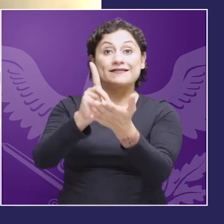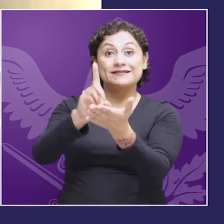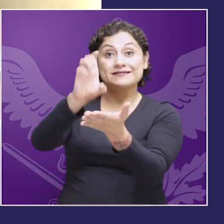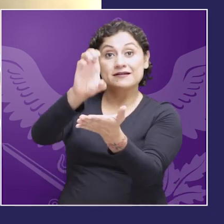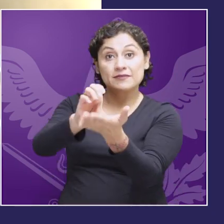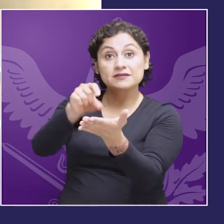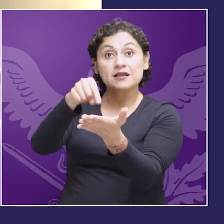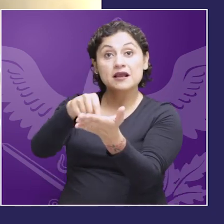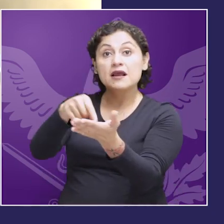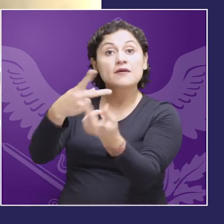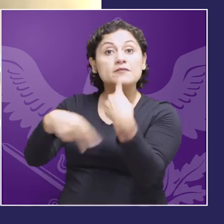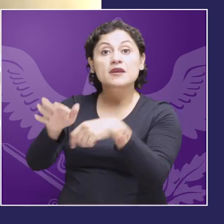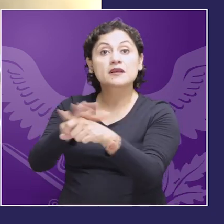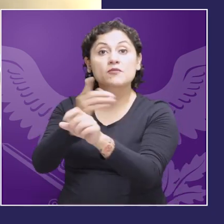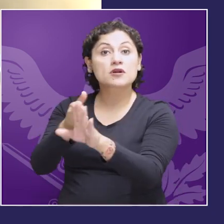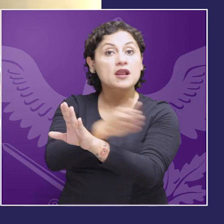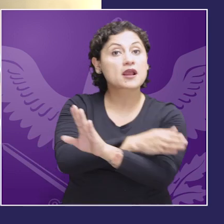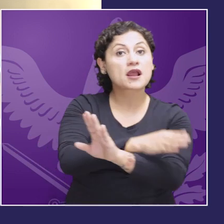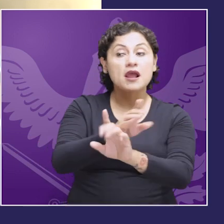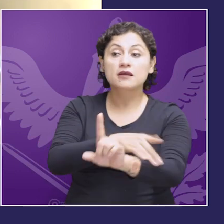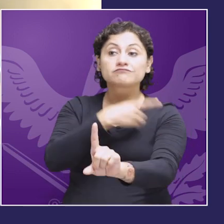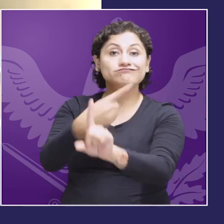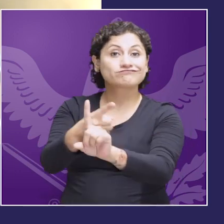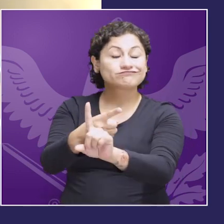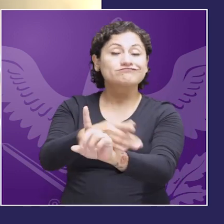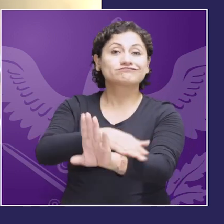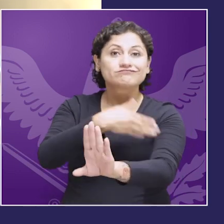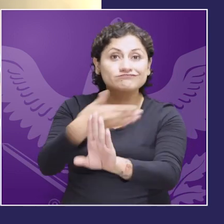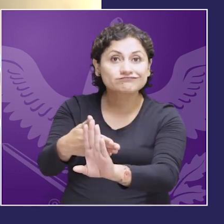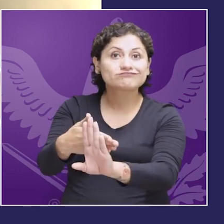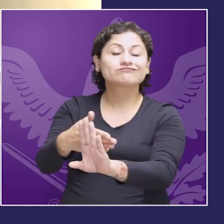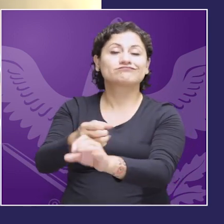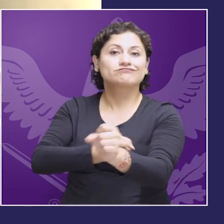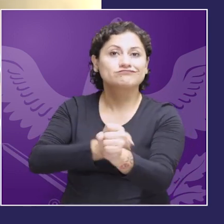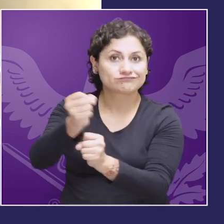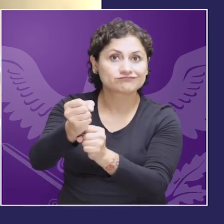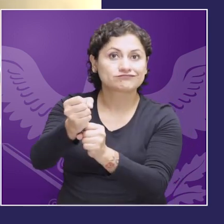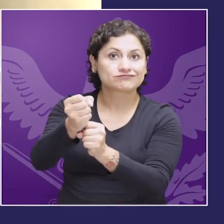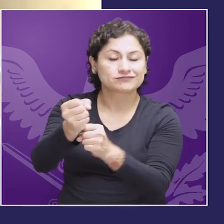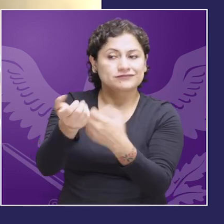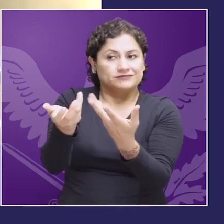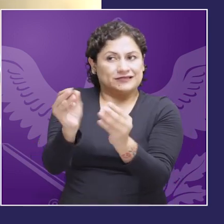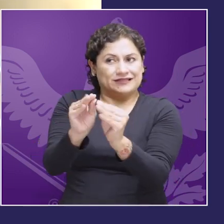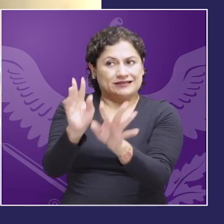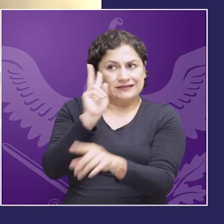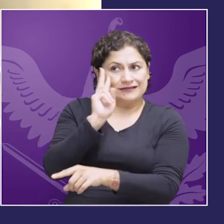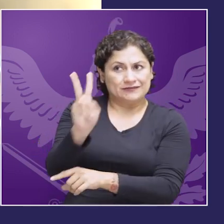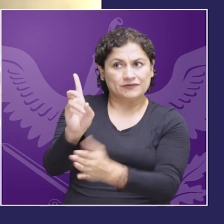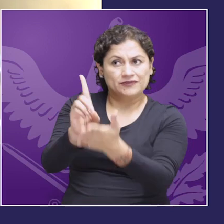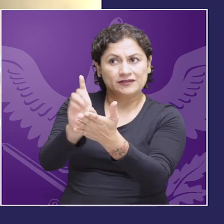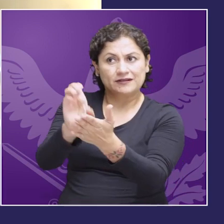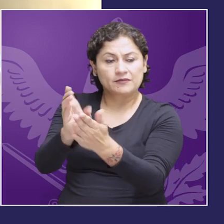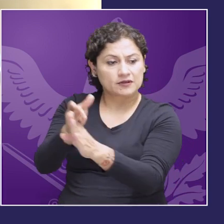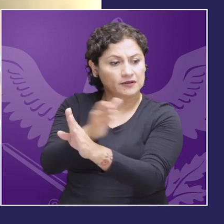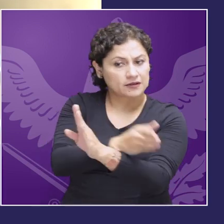discapacidad fruto de la violencia que se ejerció contra ellas. ¿Cómo no entender esto y cómo no mirarlo e interpretarlo en